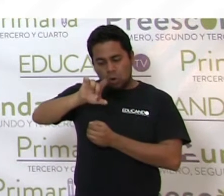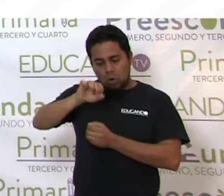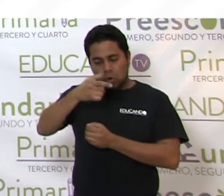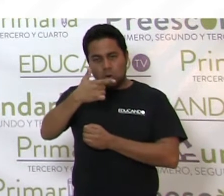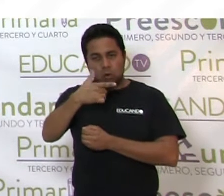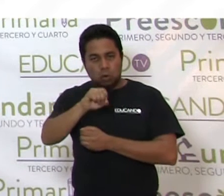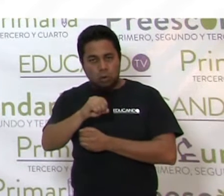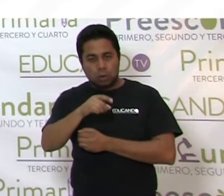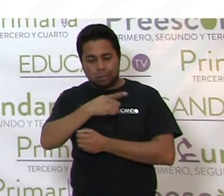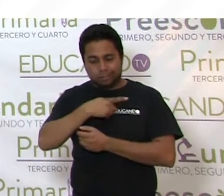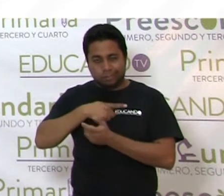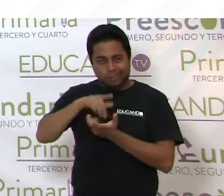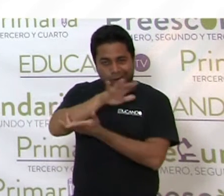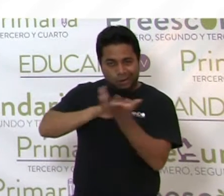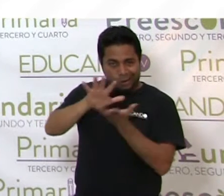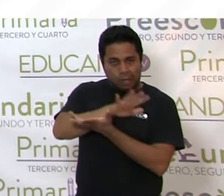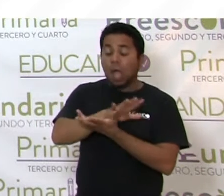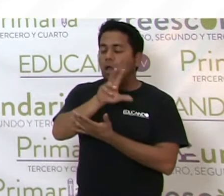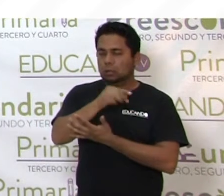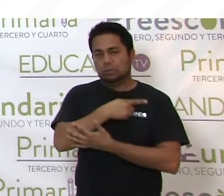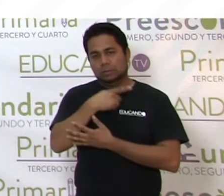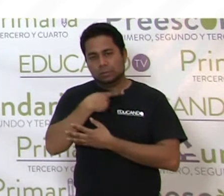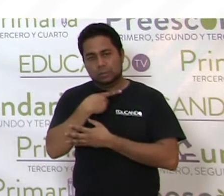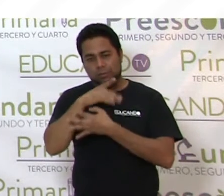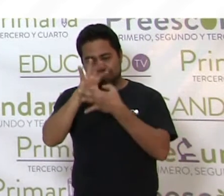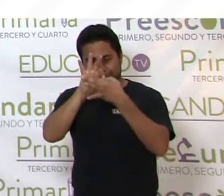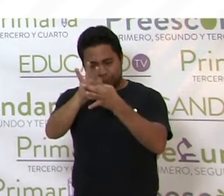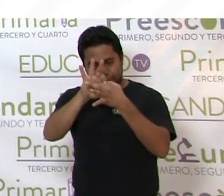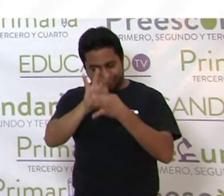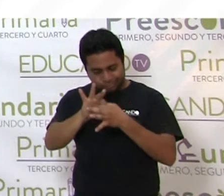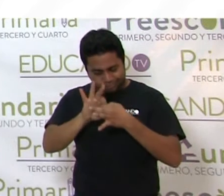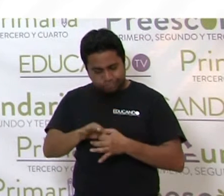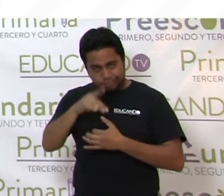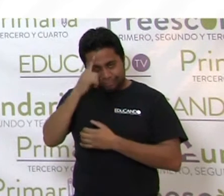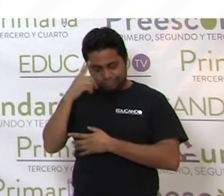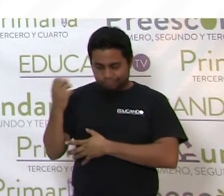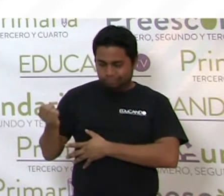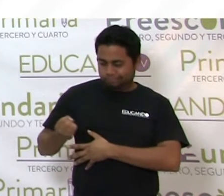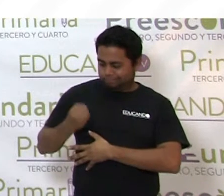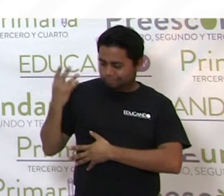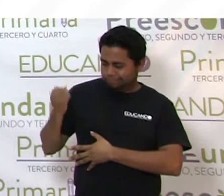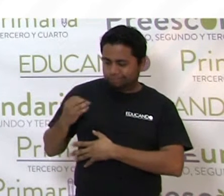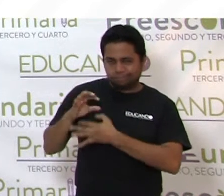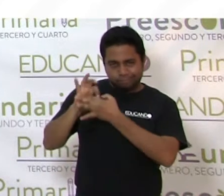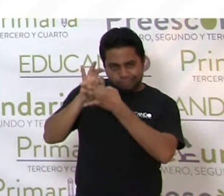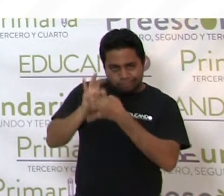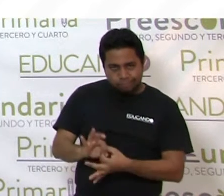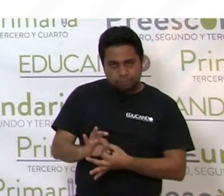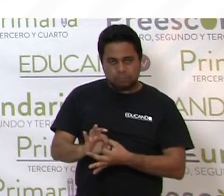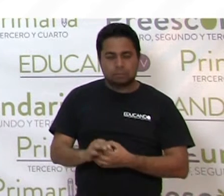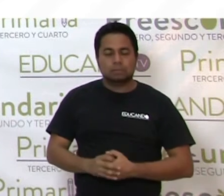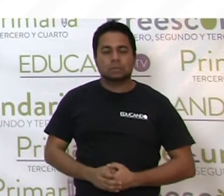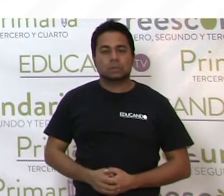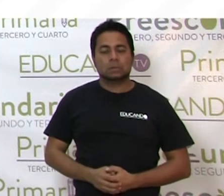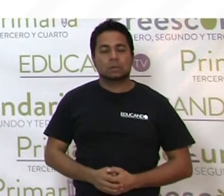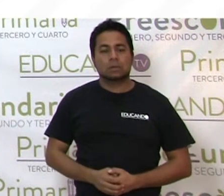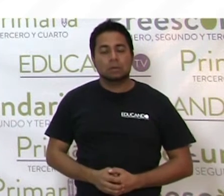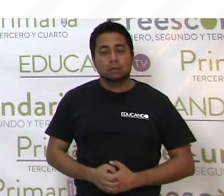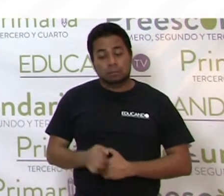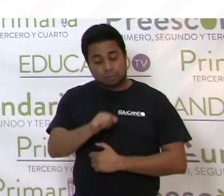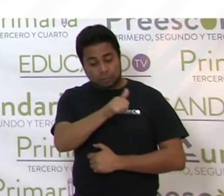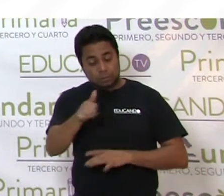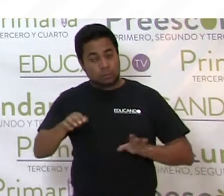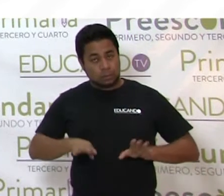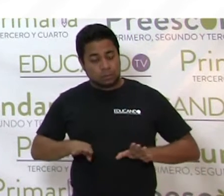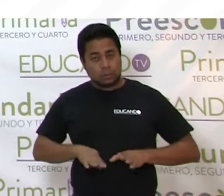desordenadas, sino que tienen que tener una secuencia de exposición lógica. Y otra de sus